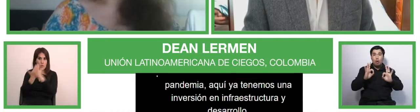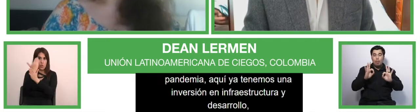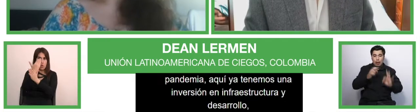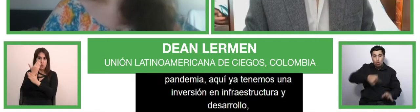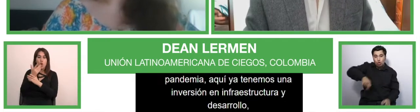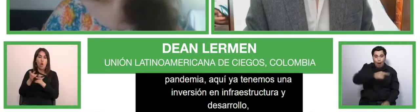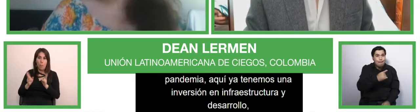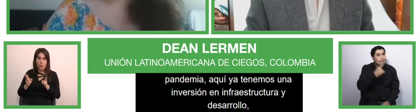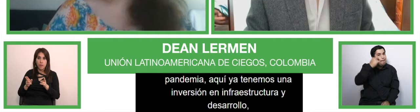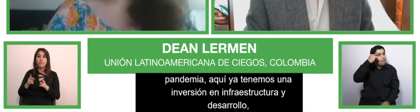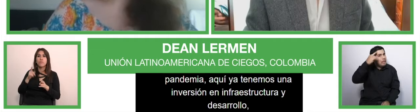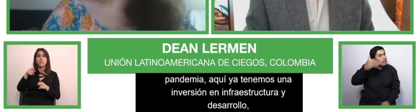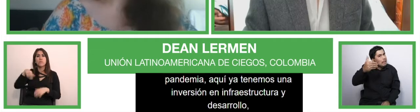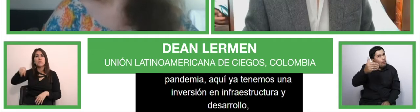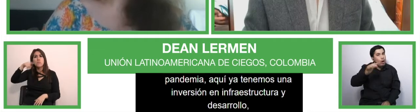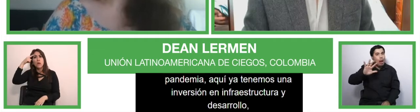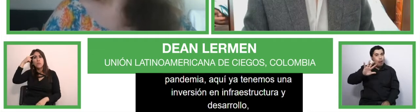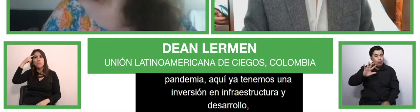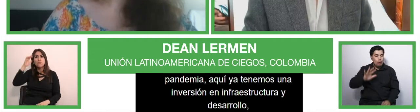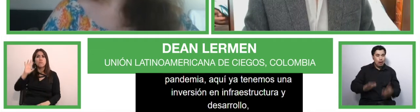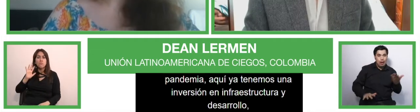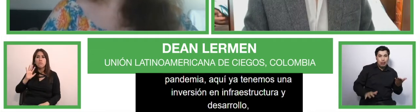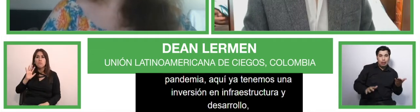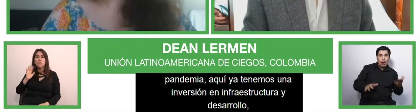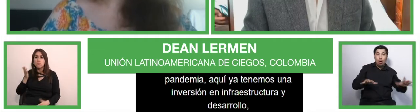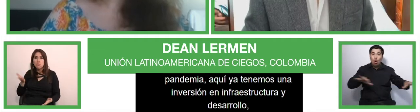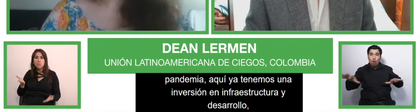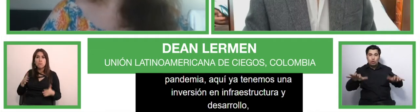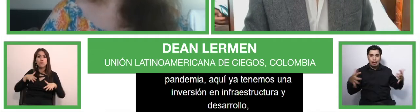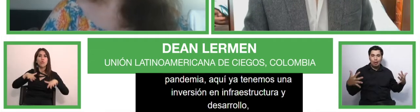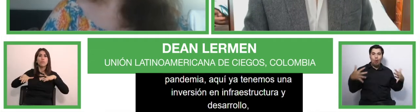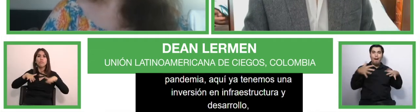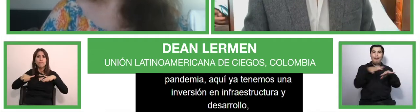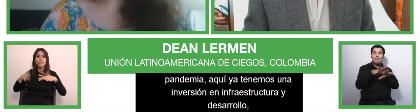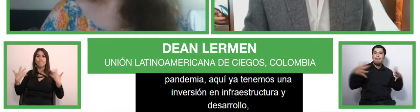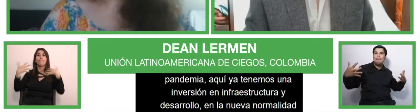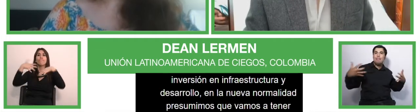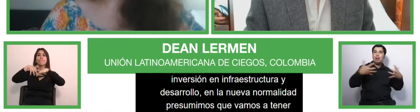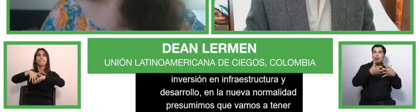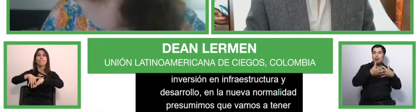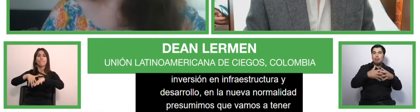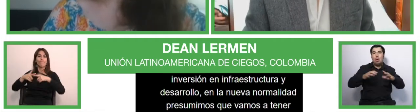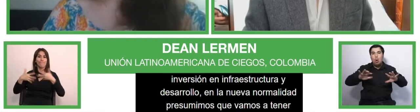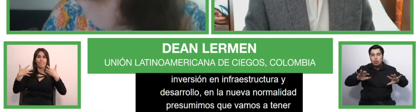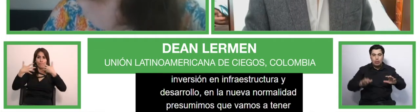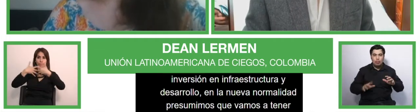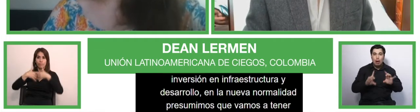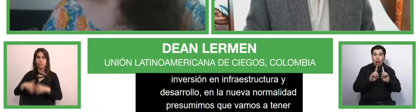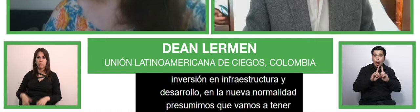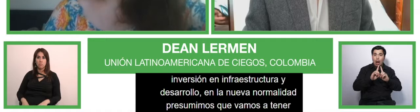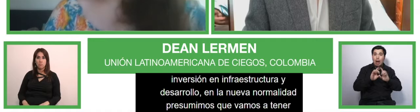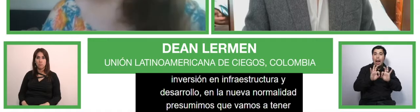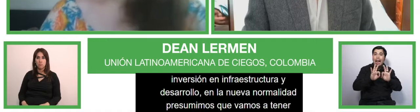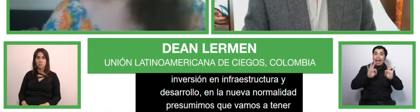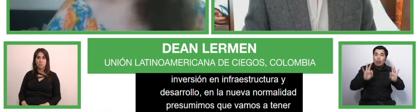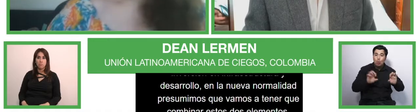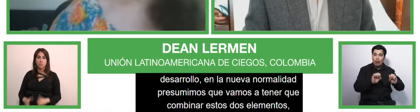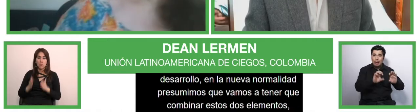presumimos que vamos a tener que combinar los dos elementos, los dos. O sea, la educación presencial